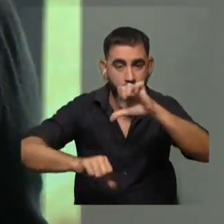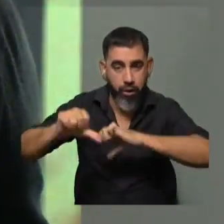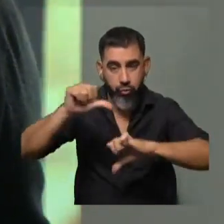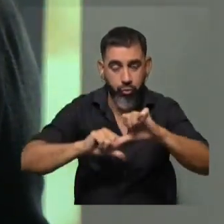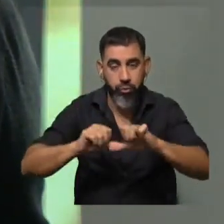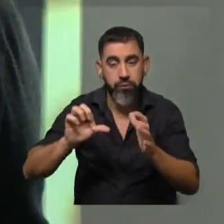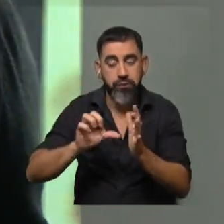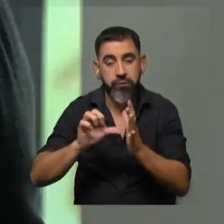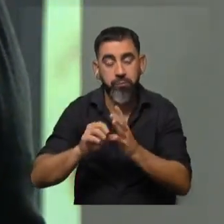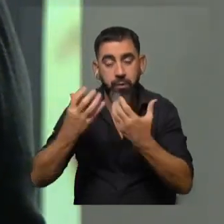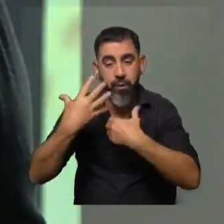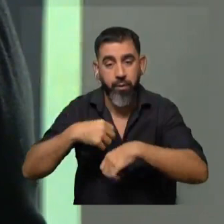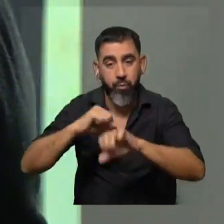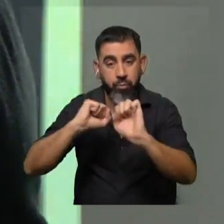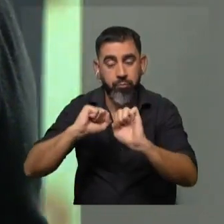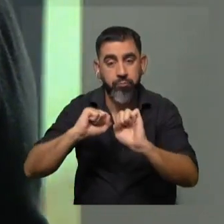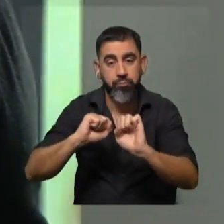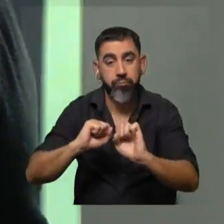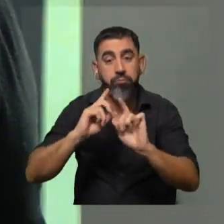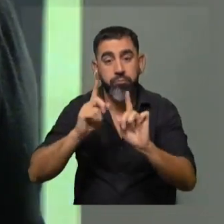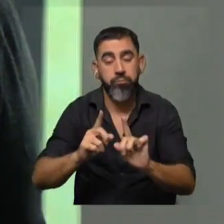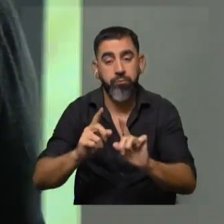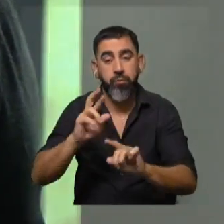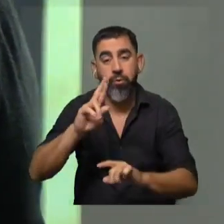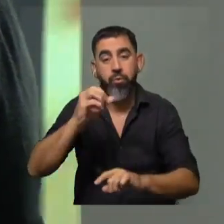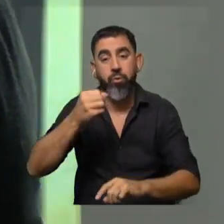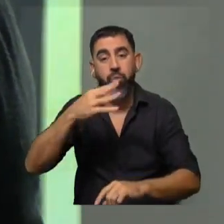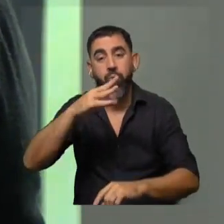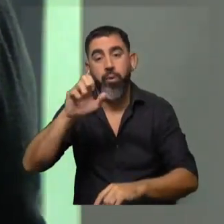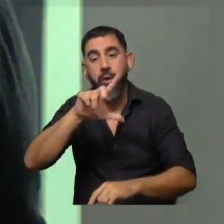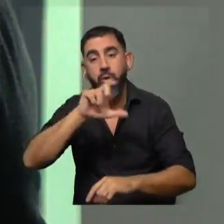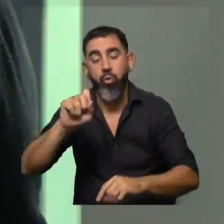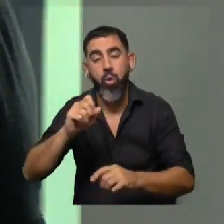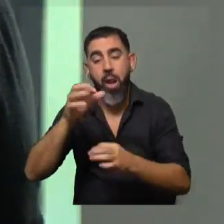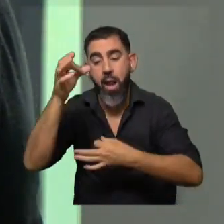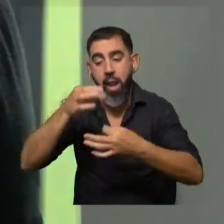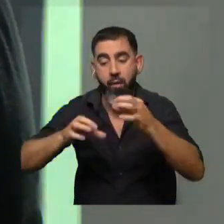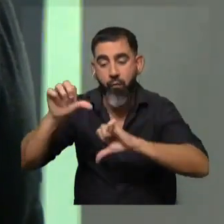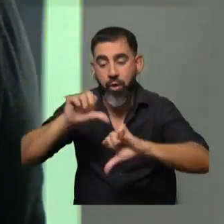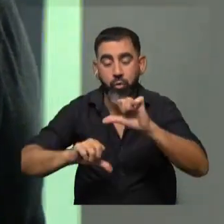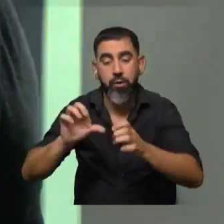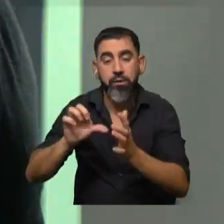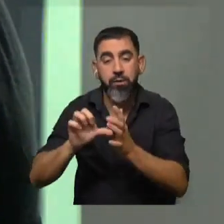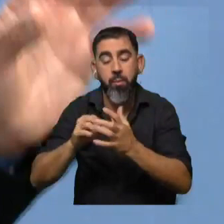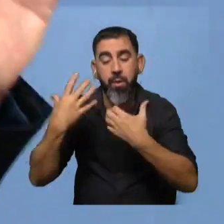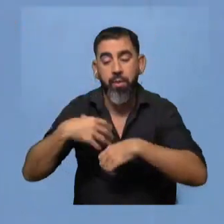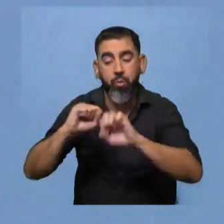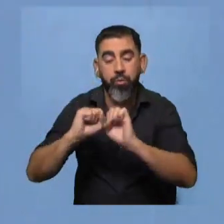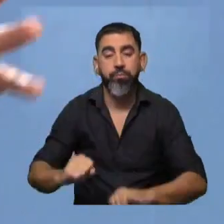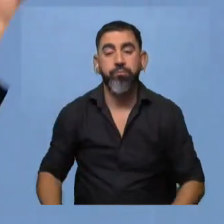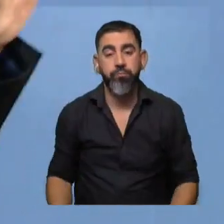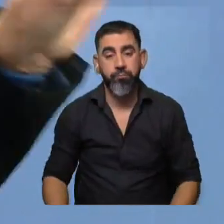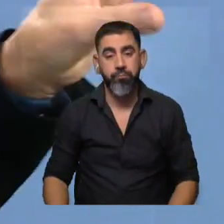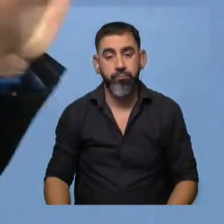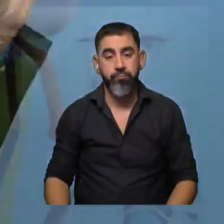un sistema para identificar, y de que Robelo tuviera en su laboratorio todo el sistema para identificarlo desde el punto de vista molecular. Hablaron varias veces